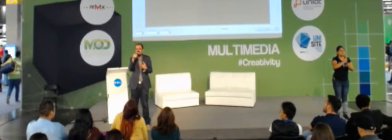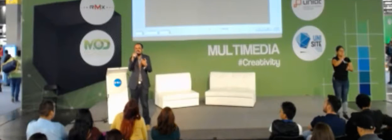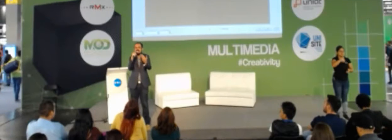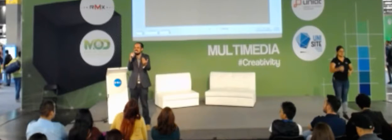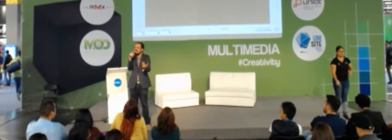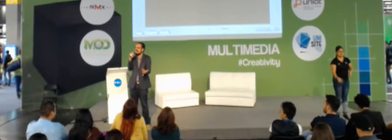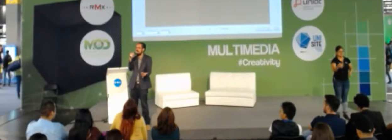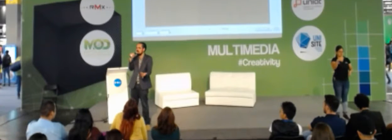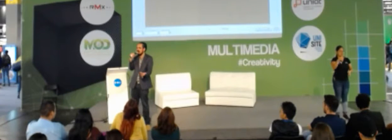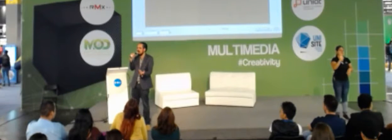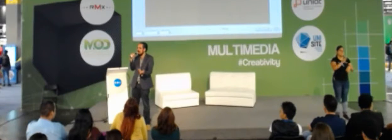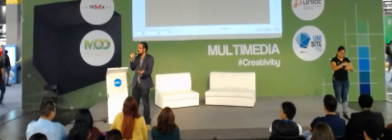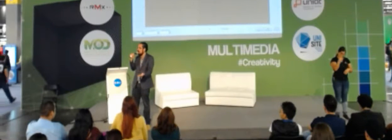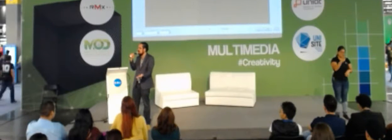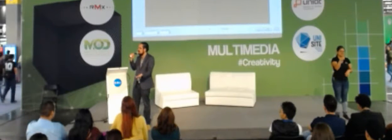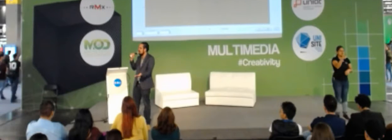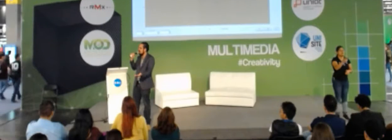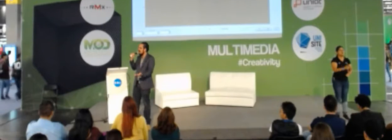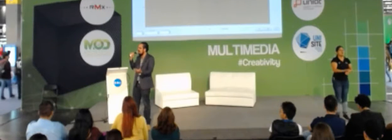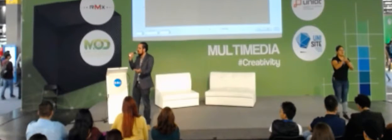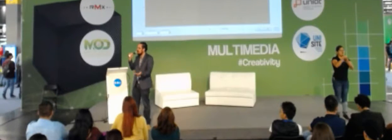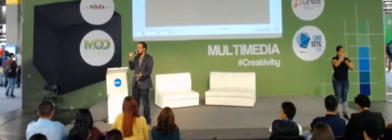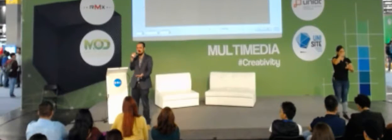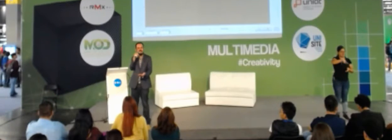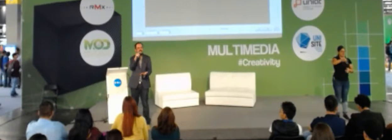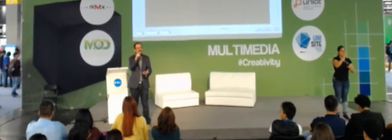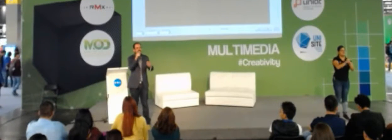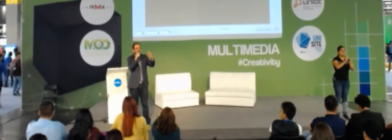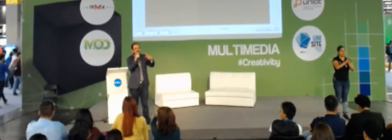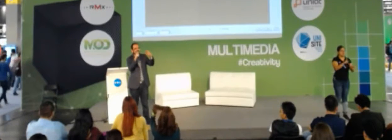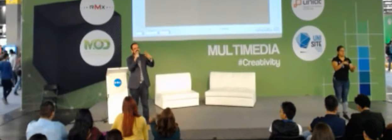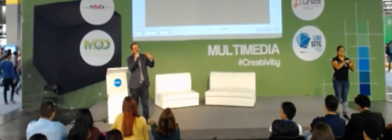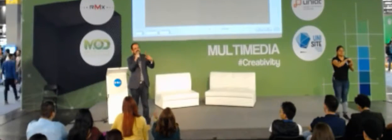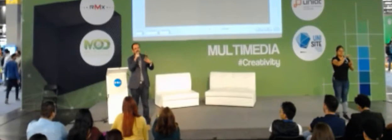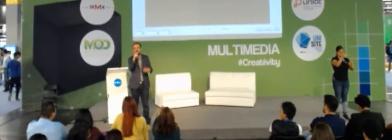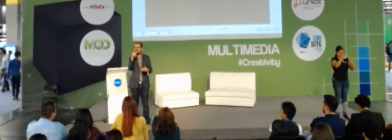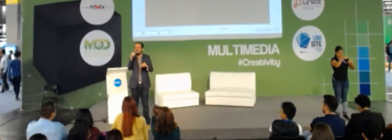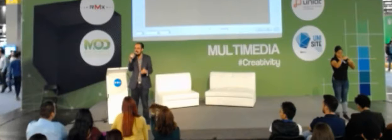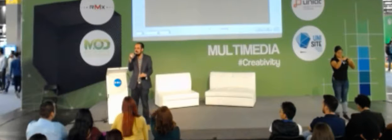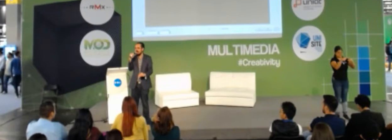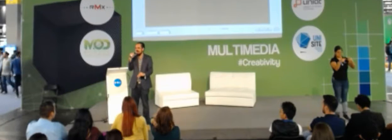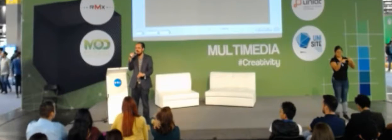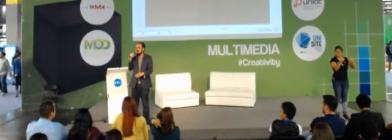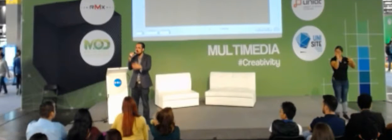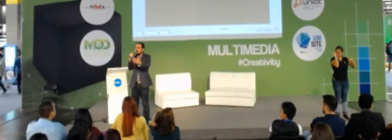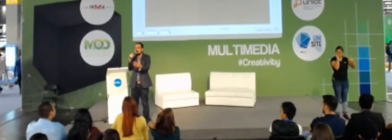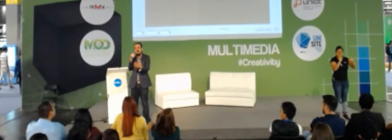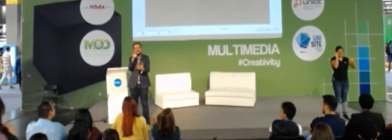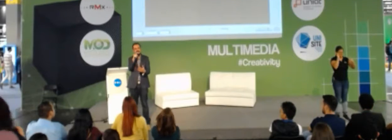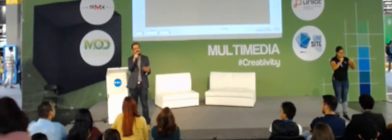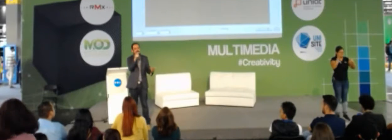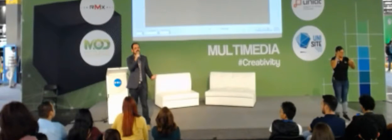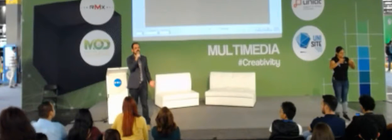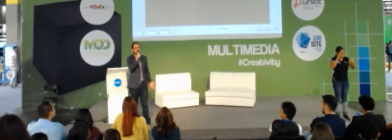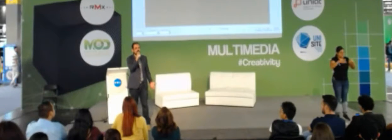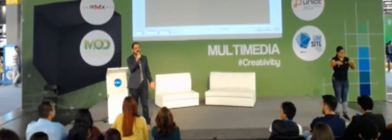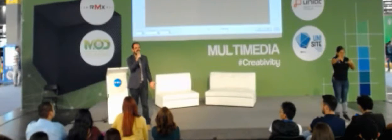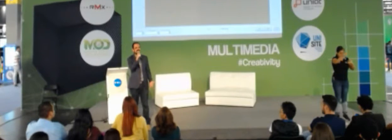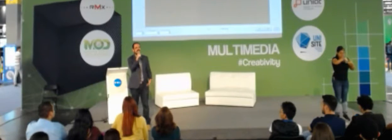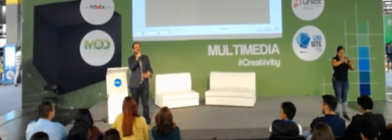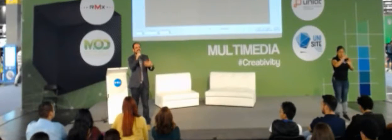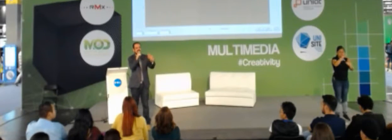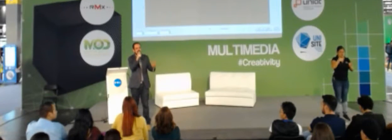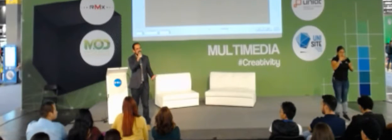Entonces así accedes a la comunicación, a la información. Estos tres criterios siempre, todos ustedes, creativos